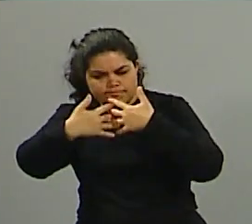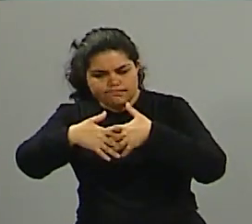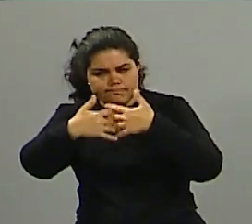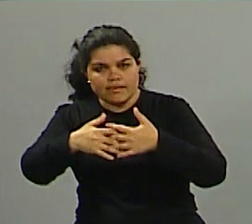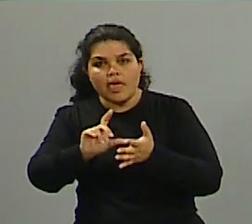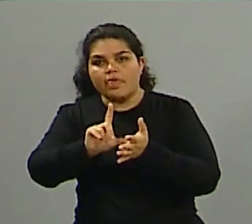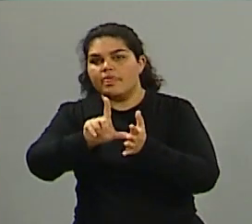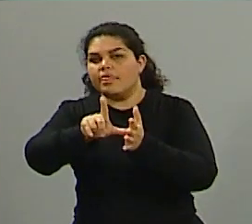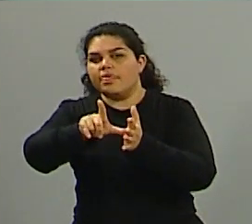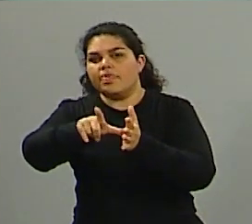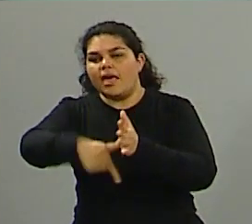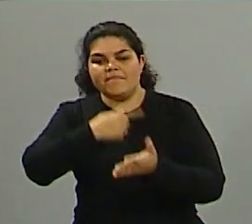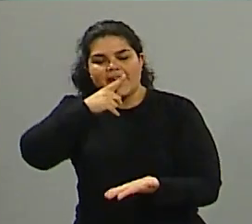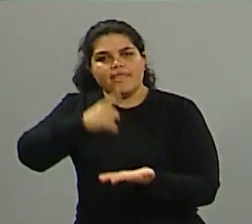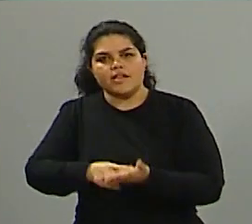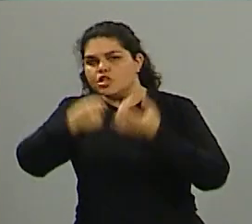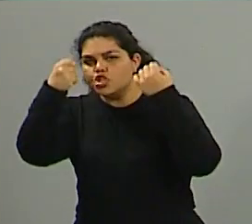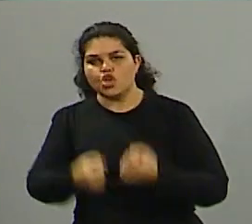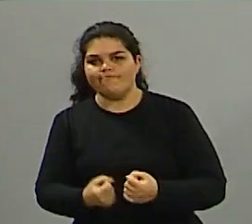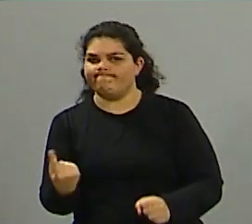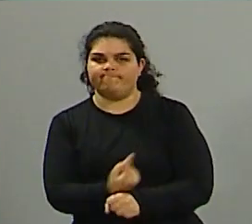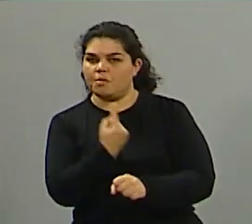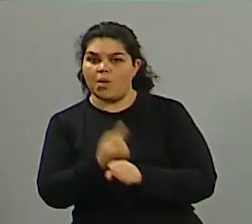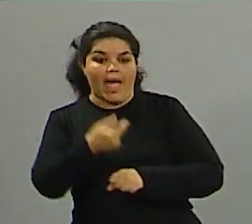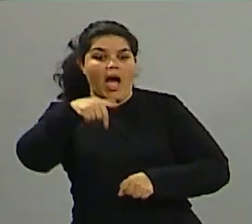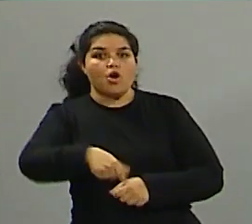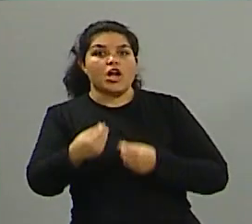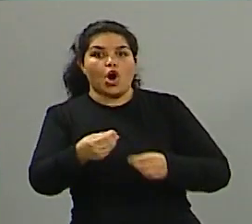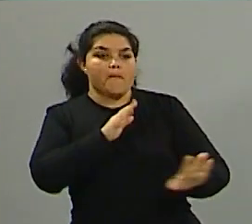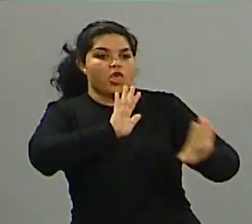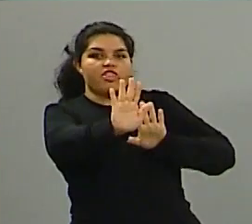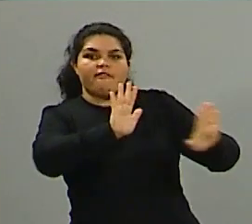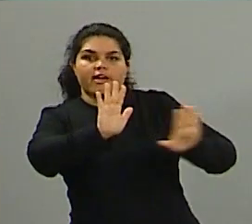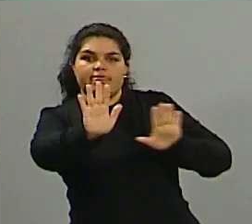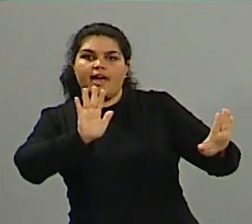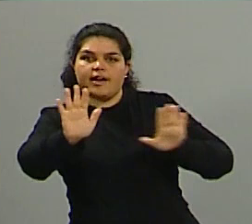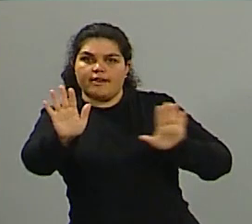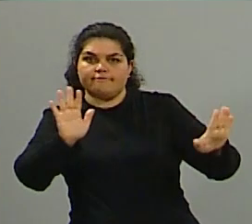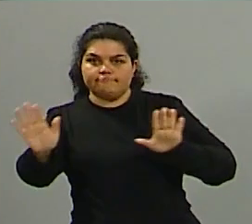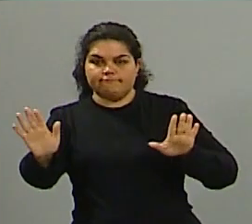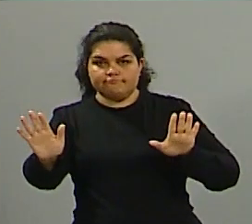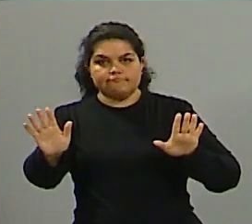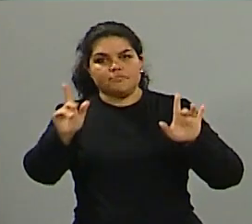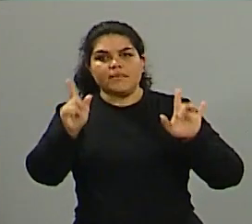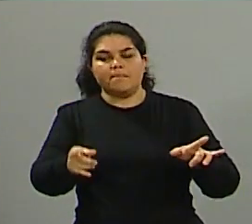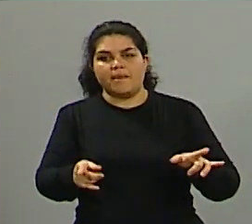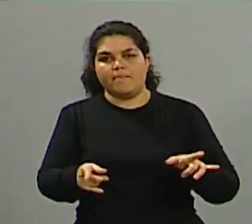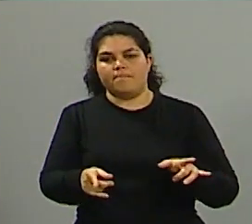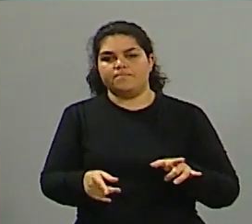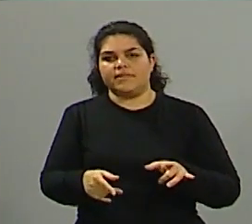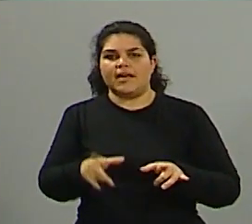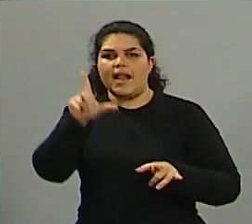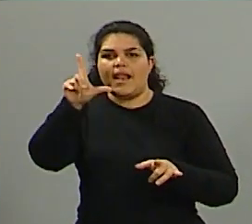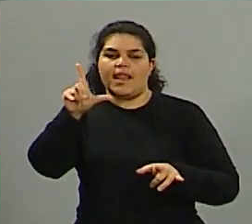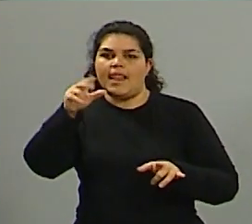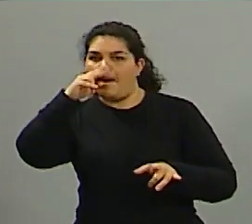decisiones políticas, digamos, ahora hay que defender, no tienen que ingresar, del otro lado vienen llegando unos auxiliares del Río de la Plata, ahí conoce a Las